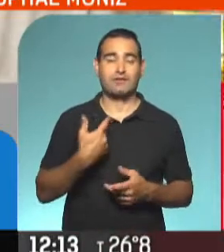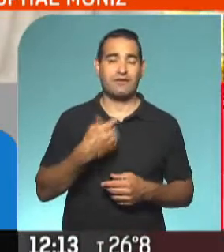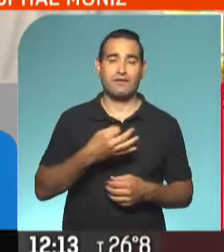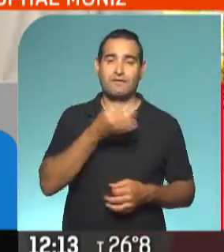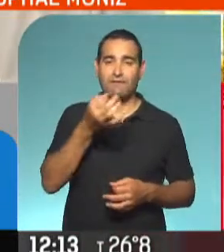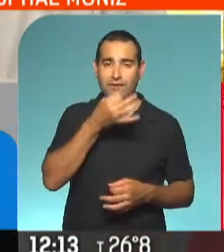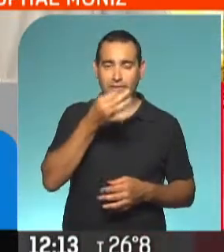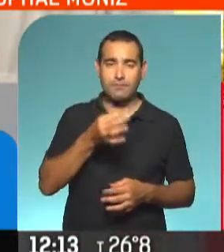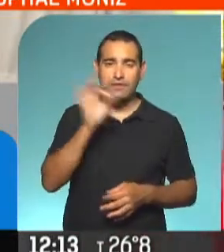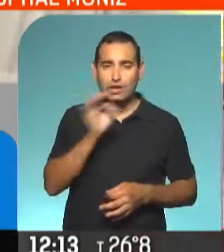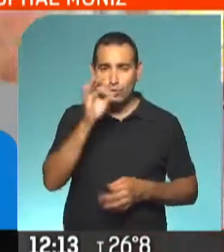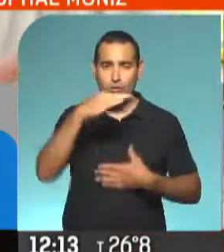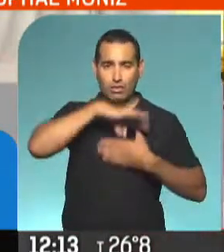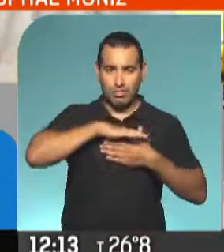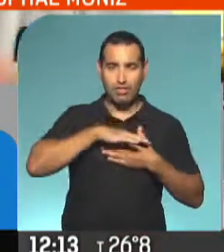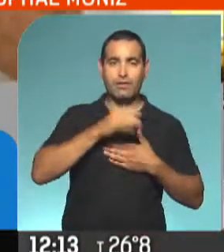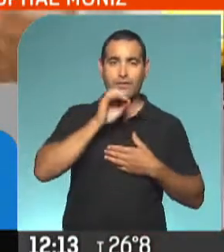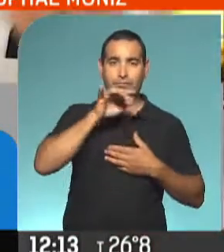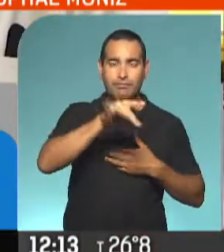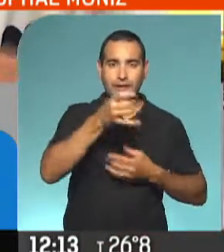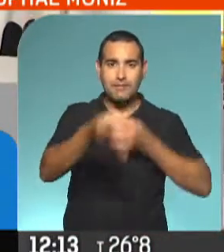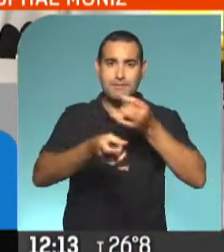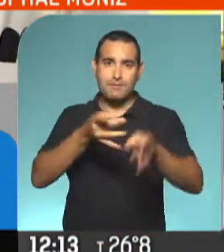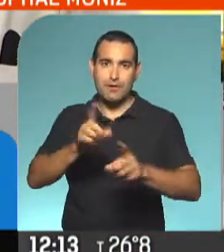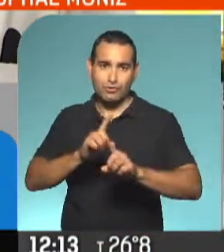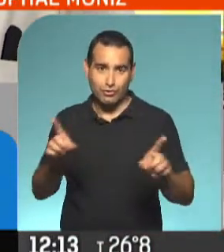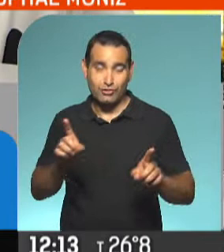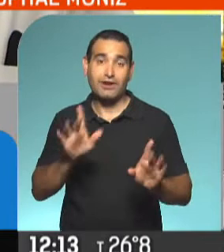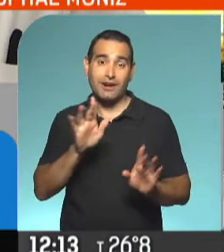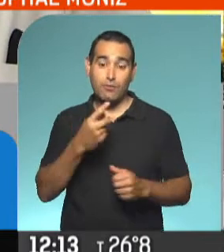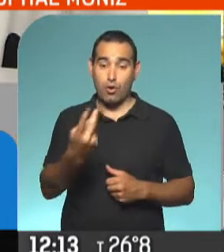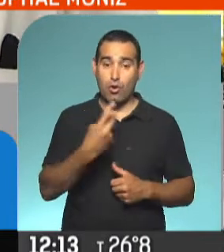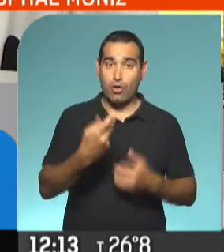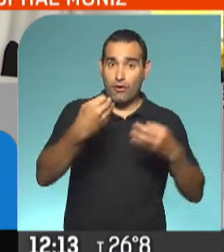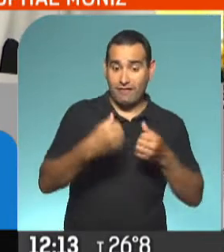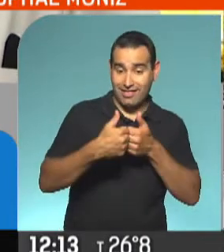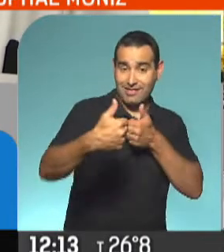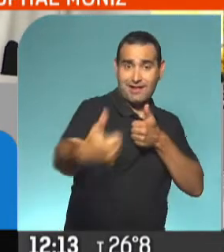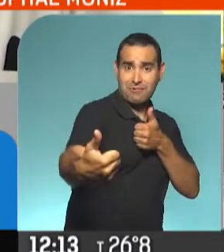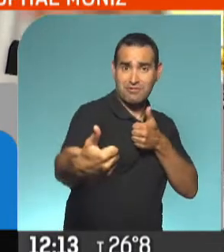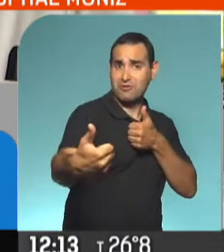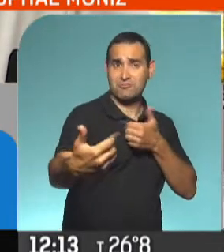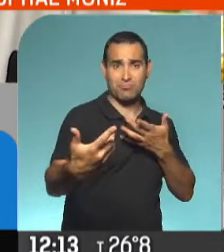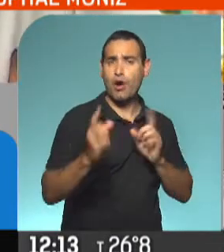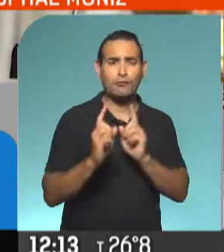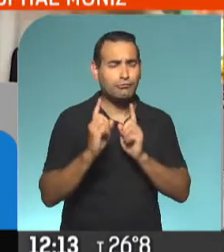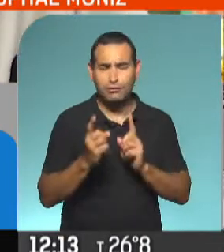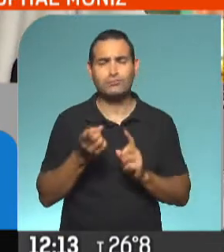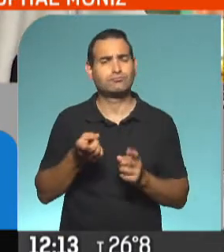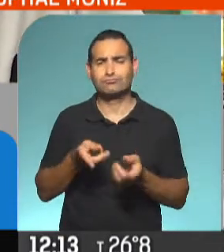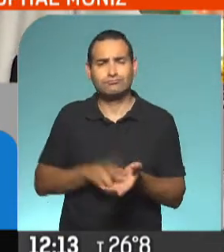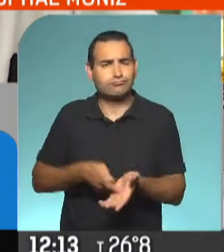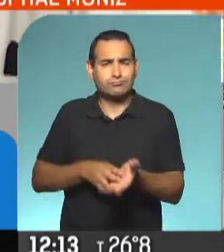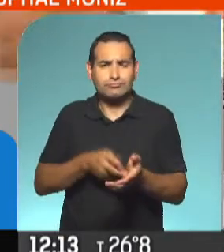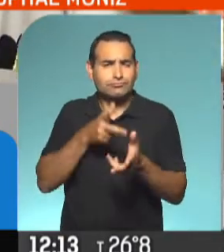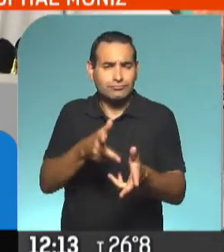o por la vía aérea, sí pueda infectarme, por lo cual si ambos hacemos lo que hay que hacer de distanciamiento social, que lo seguiremos enfatizando todo